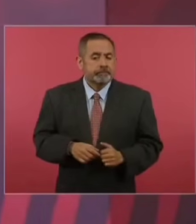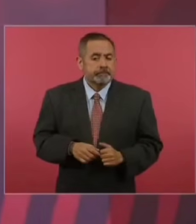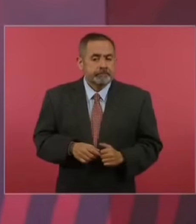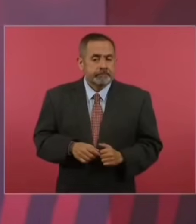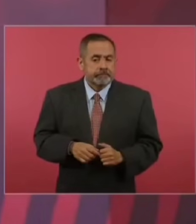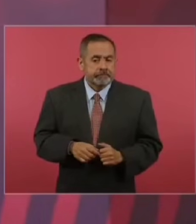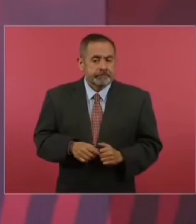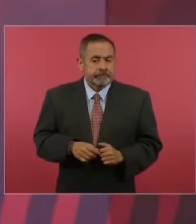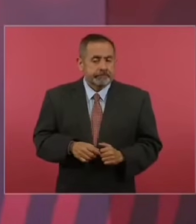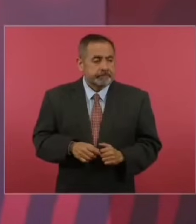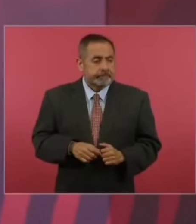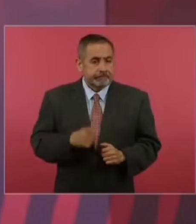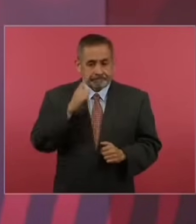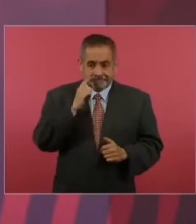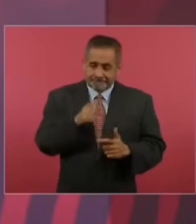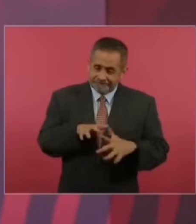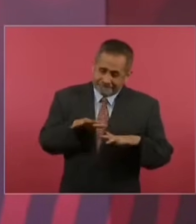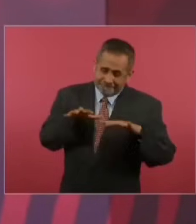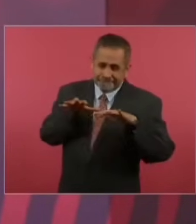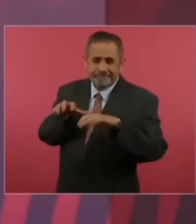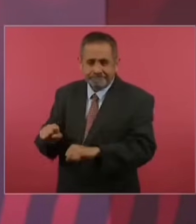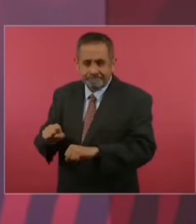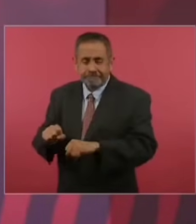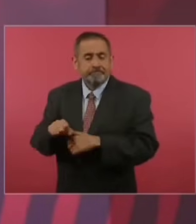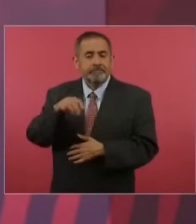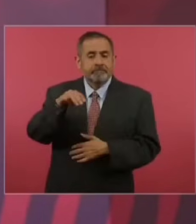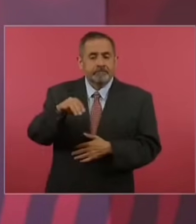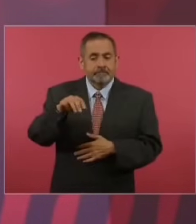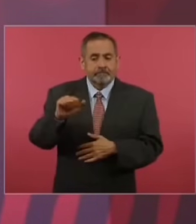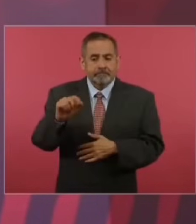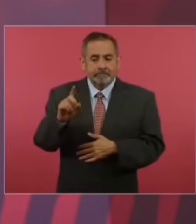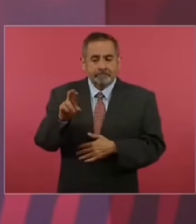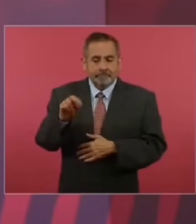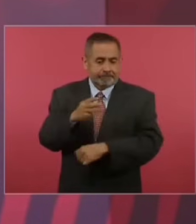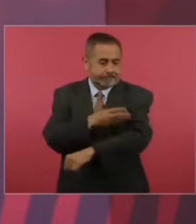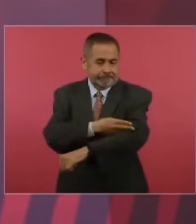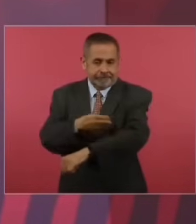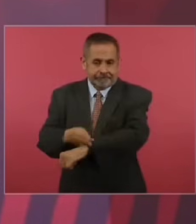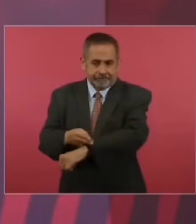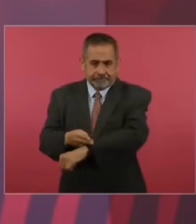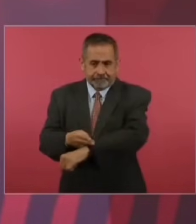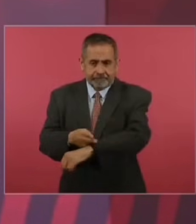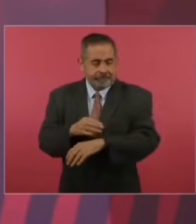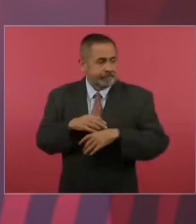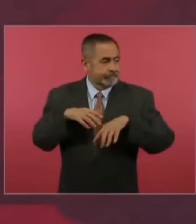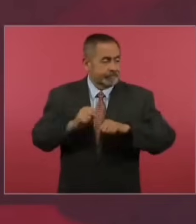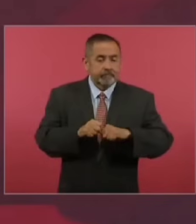Cuando detienen a Madero, aquí, en el Palacio, sale al balcón